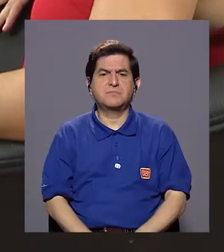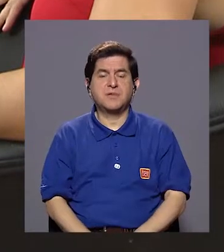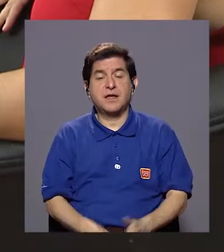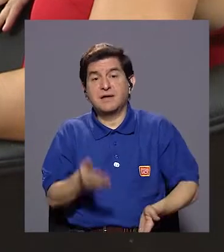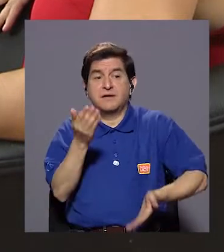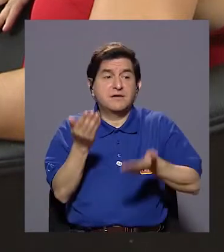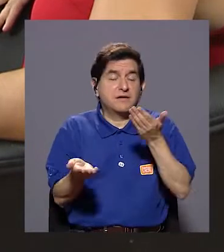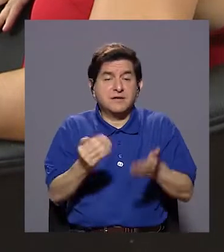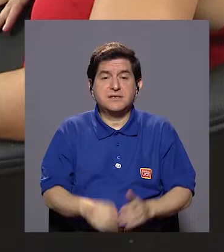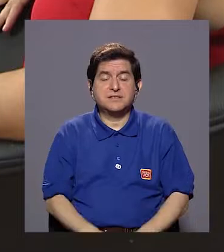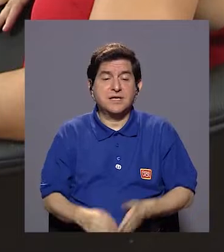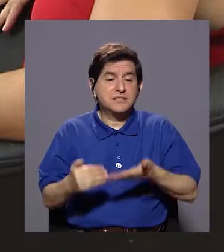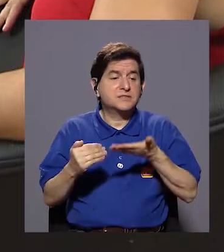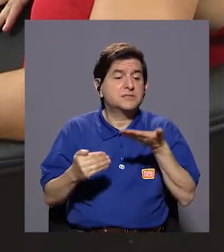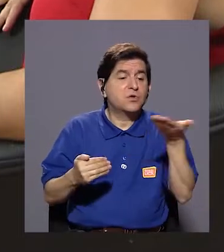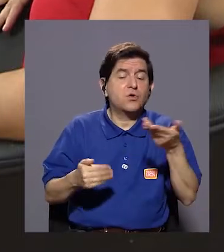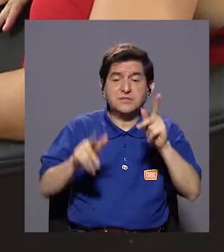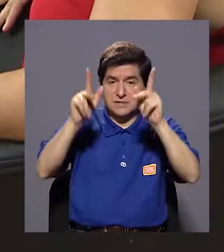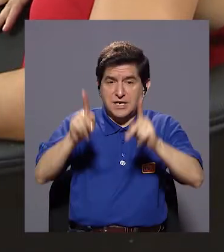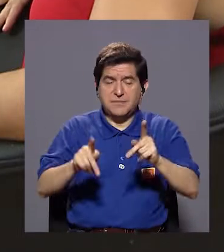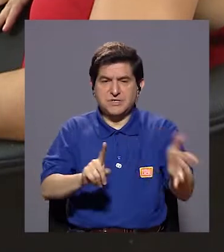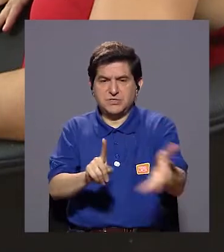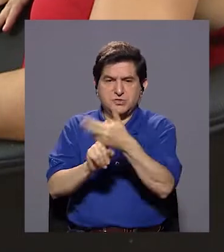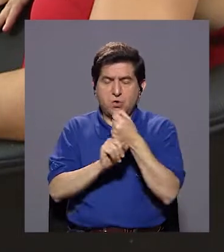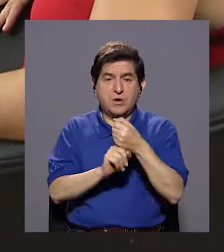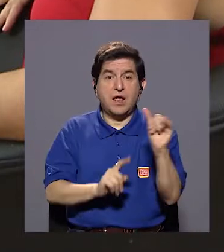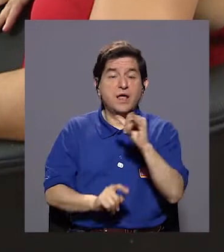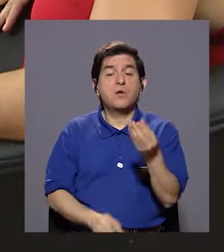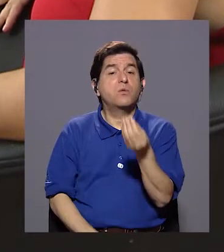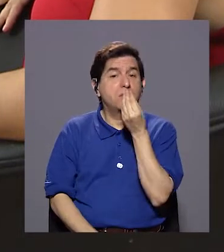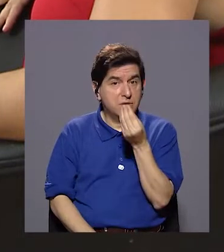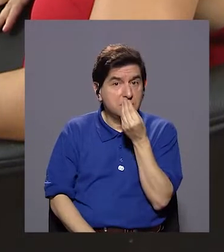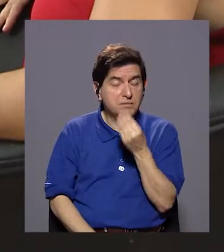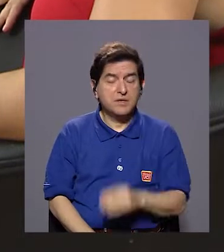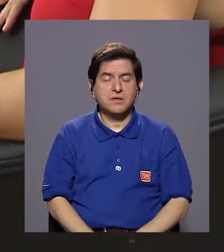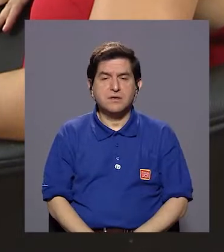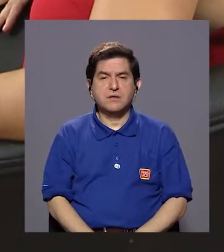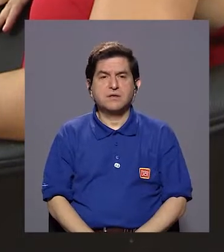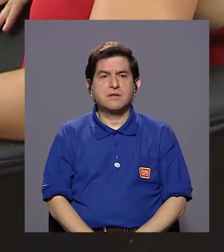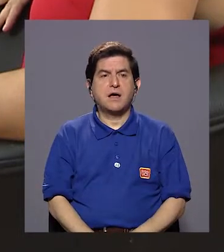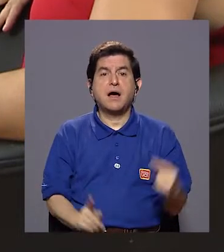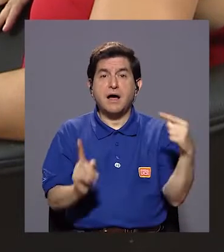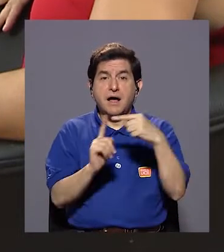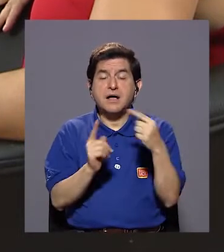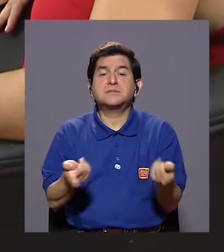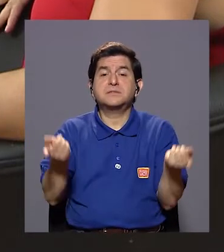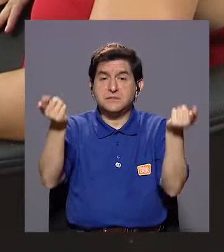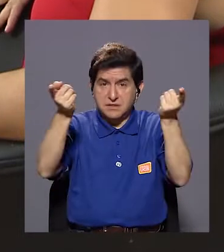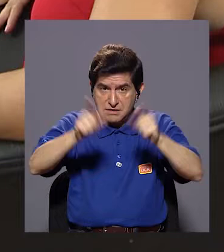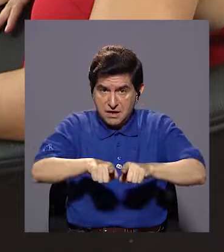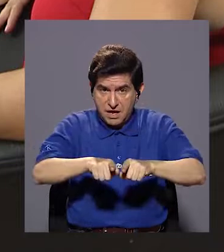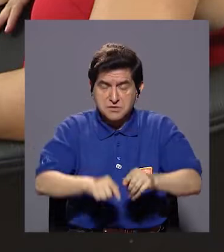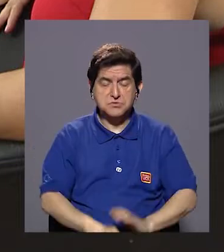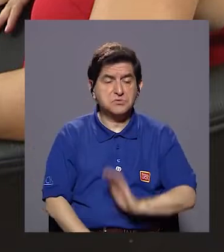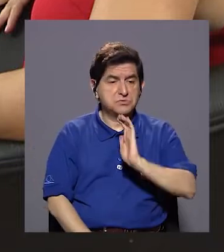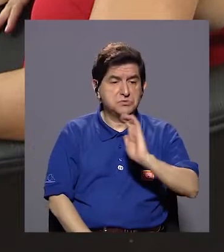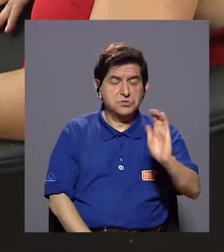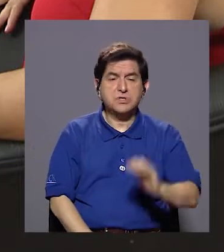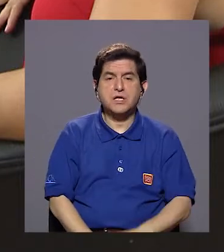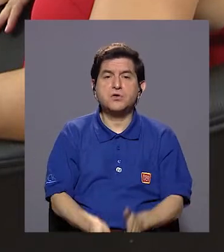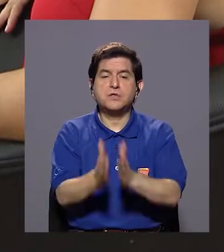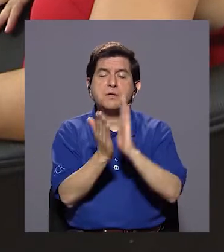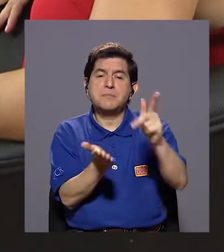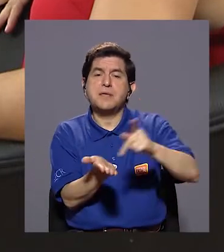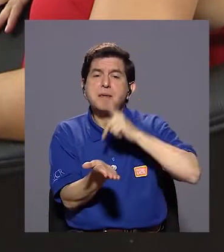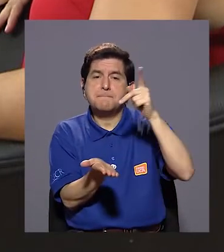quito, digamos, le quito las cosas, ¿verdad? Le quito la comida, ¿verdad? Inclusive hay casos donde hay chicos que les